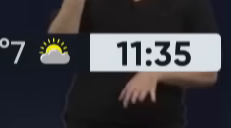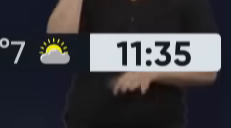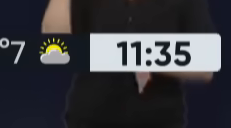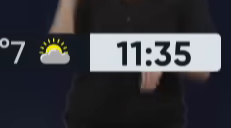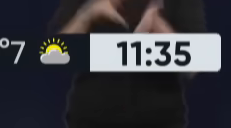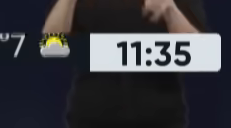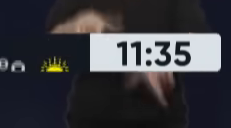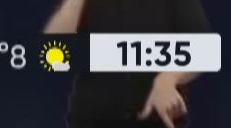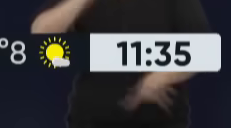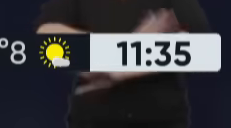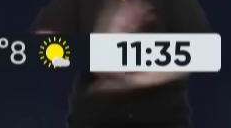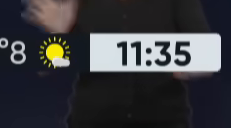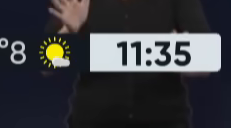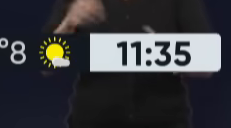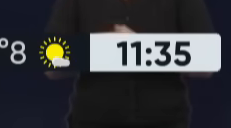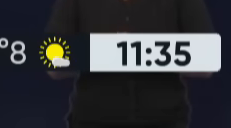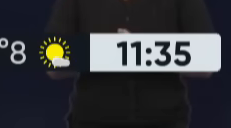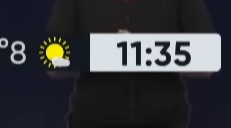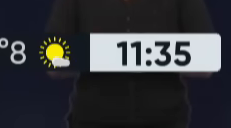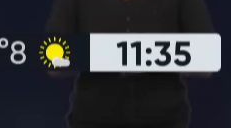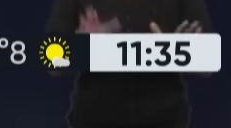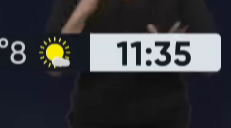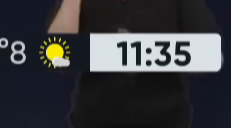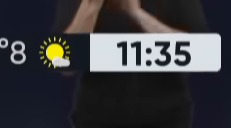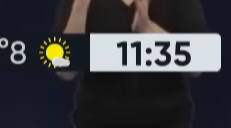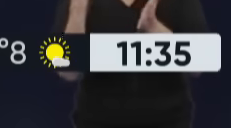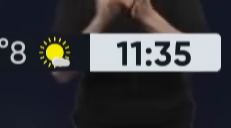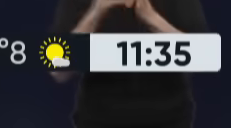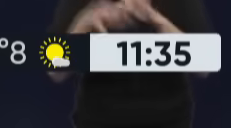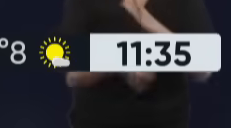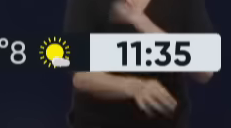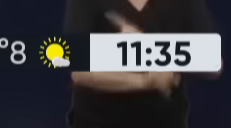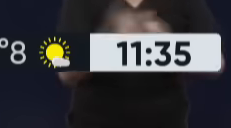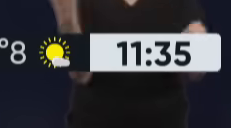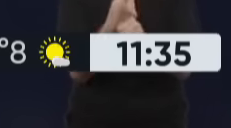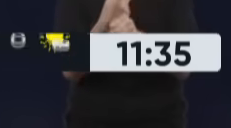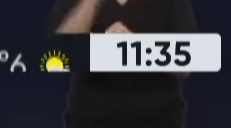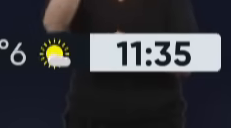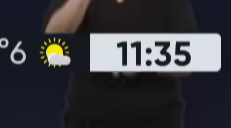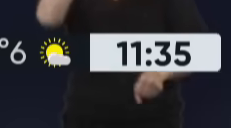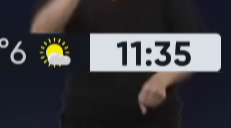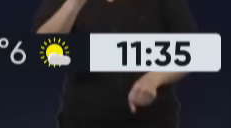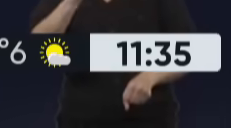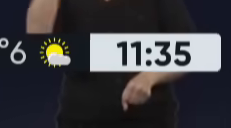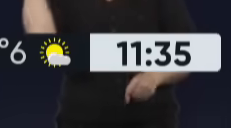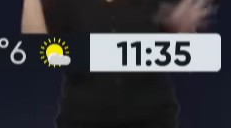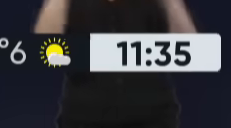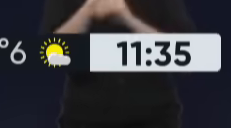y no te puedo dar más detalles, pero sí, efectivamente te confirmo que eso ocurrió anoche.